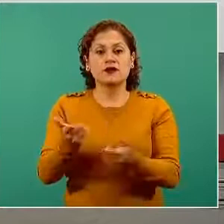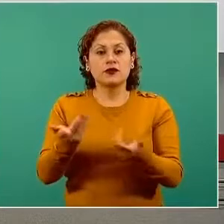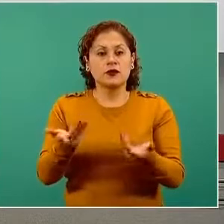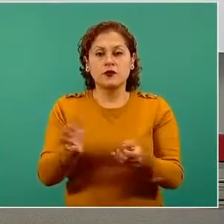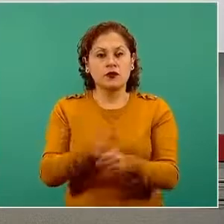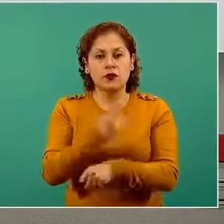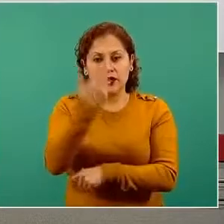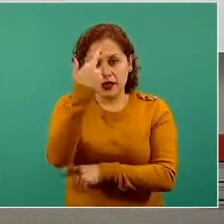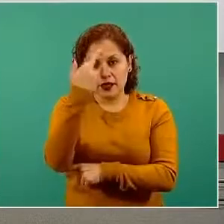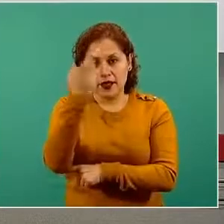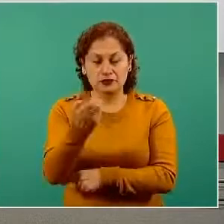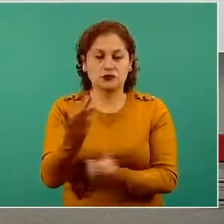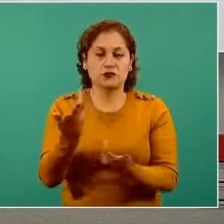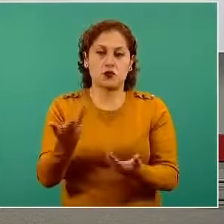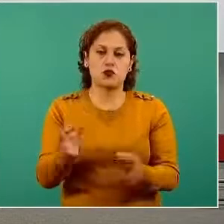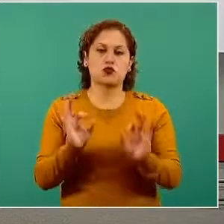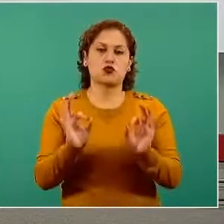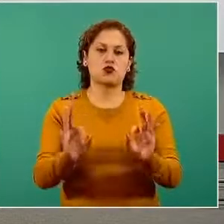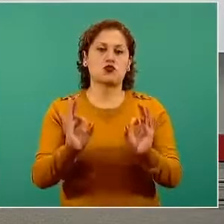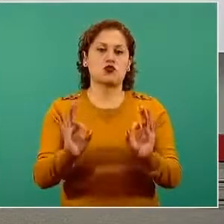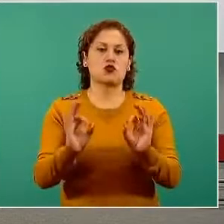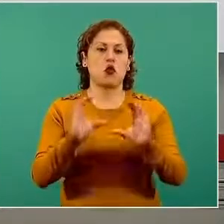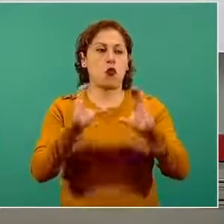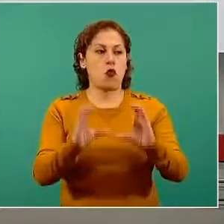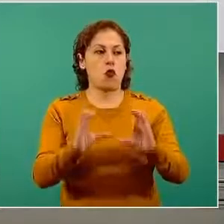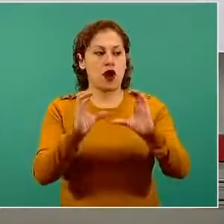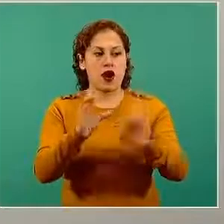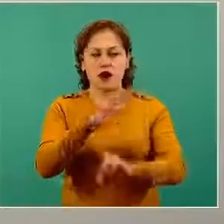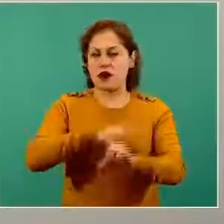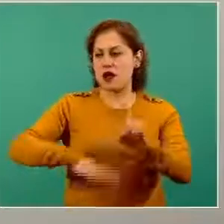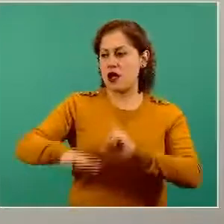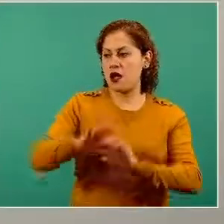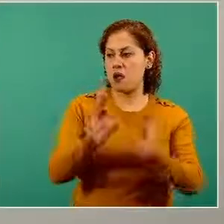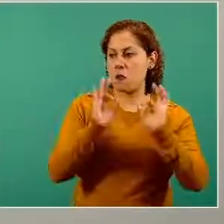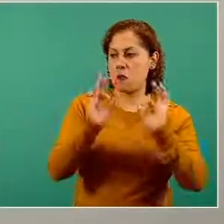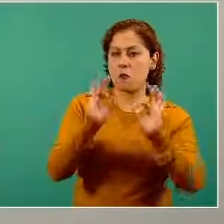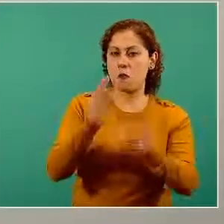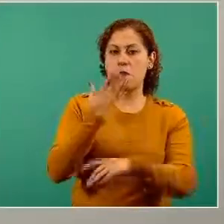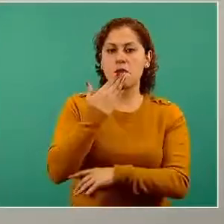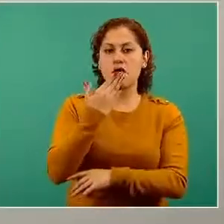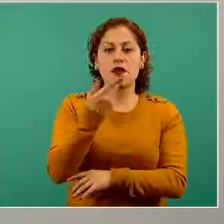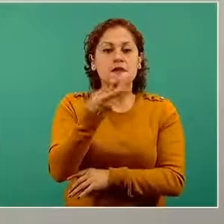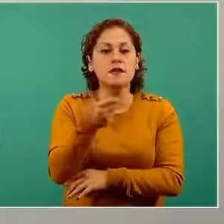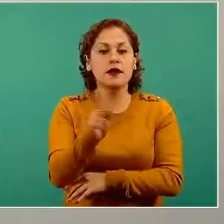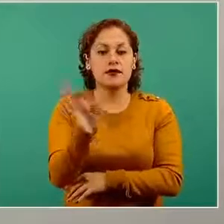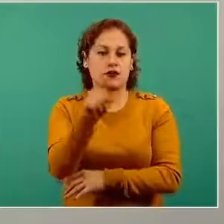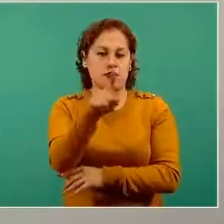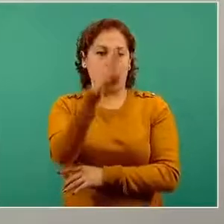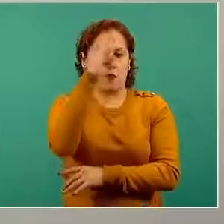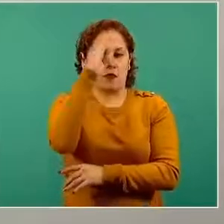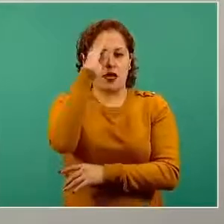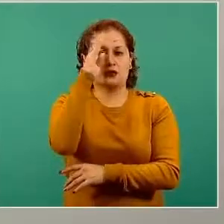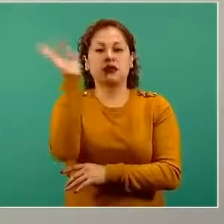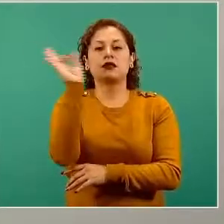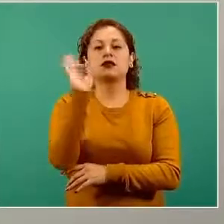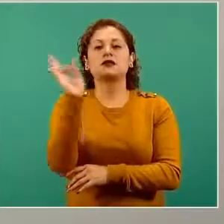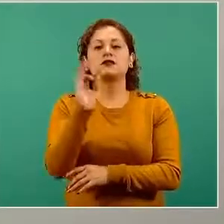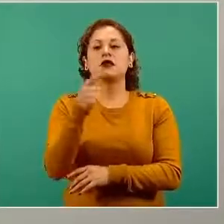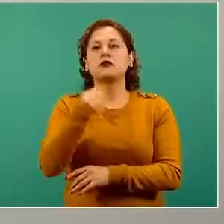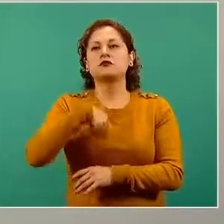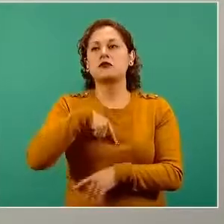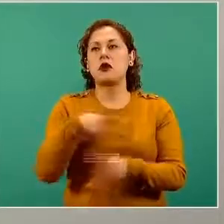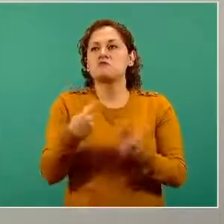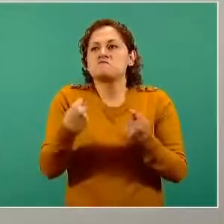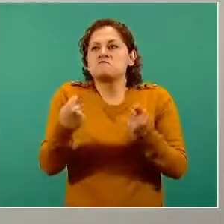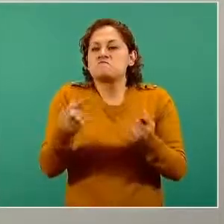las medidas de prevención. Si nosotros dejamos de acatar medidas de prevención, si nosotros volvemos a realizar actividades